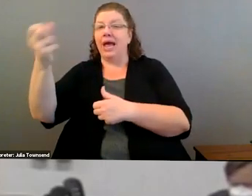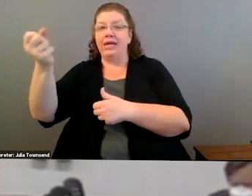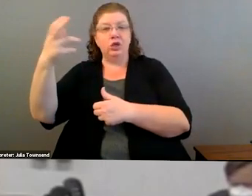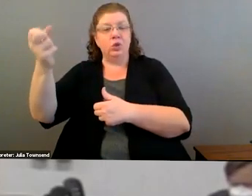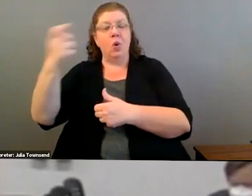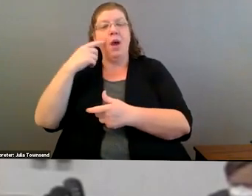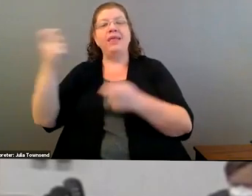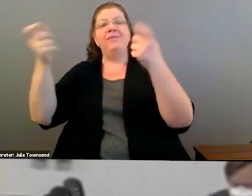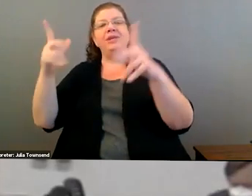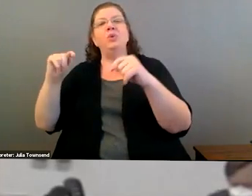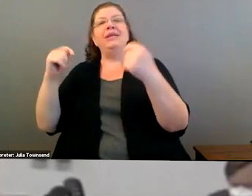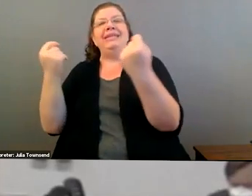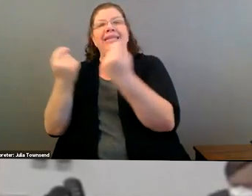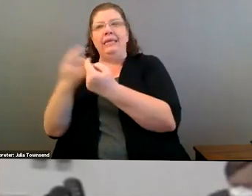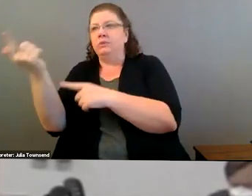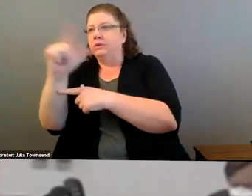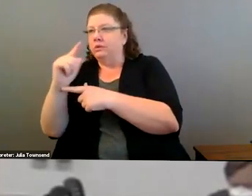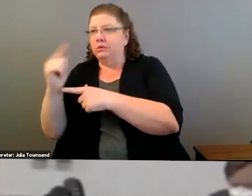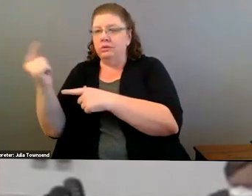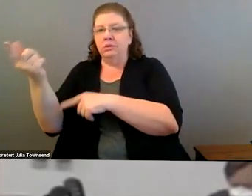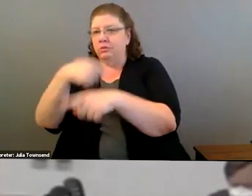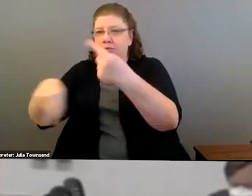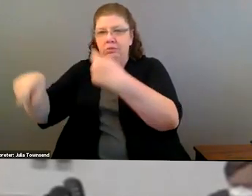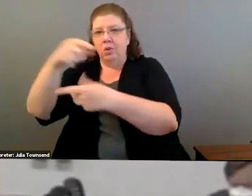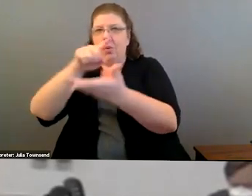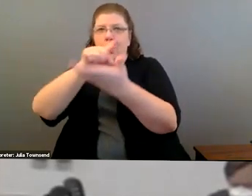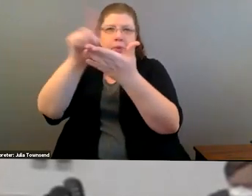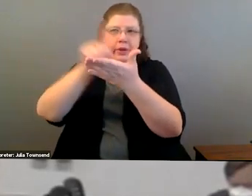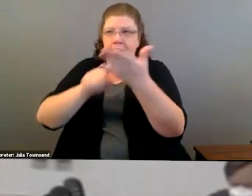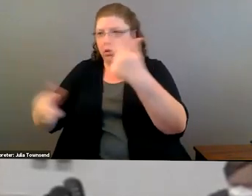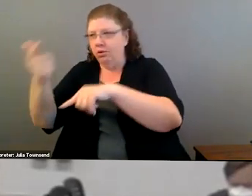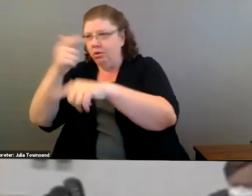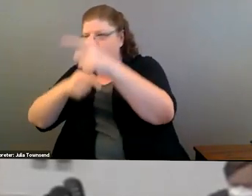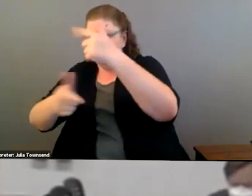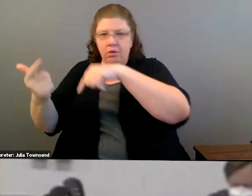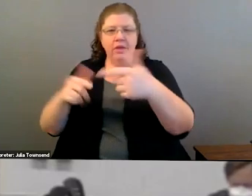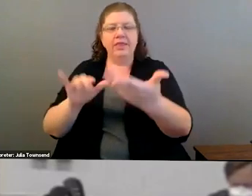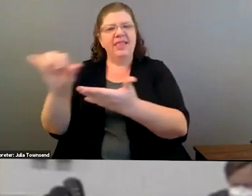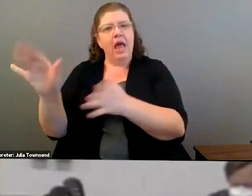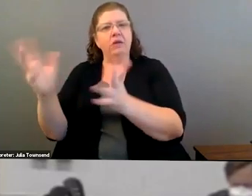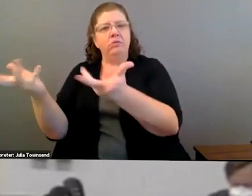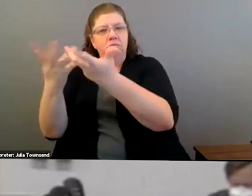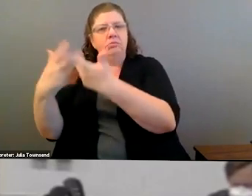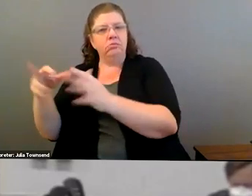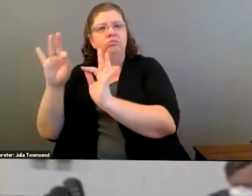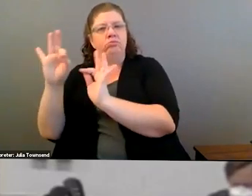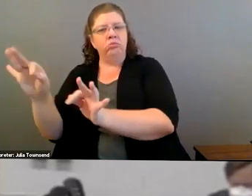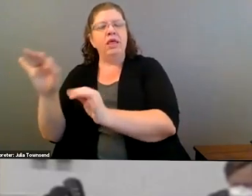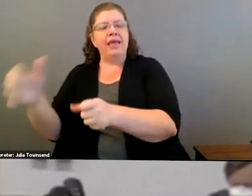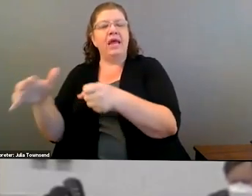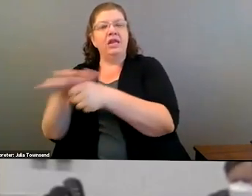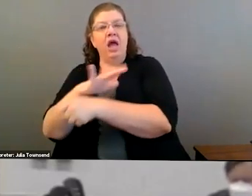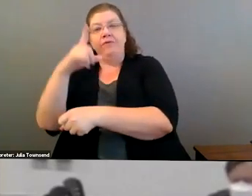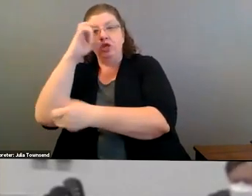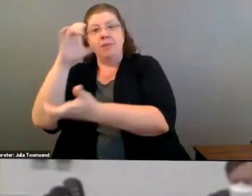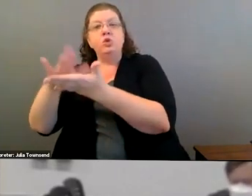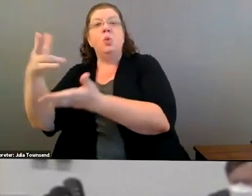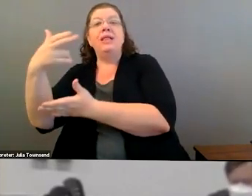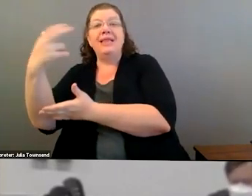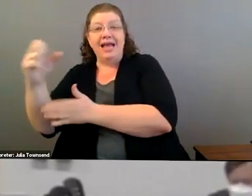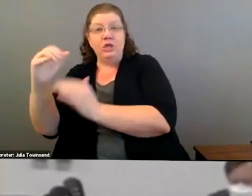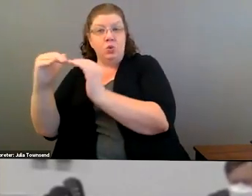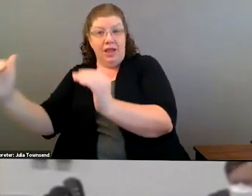esconder en preparatoria porque tenemos los equipos administrativos que rotan y hacen una semana aquí una semana ya así que de hecho pueden cubrir la escuela de verano a nivel